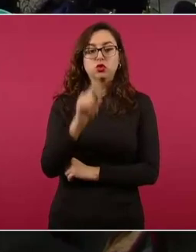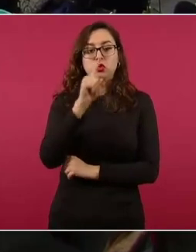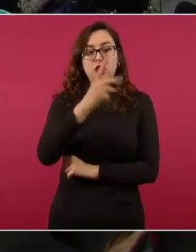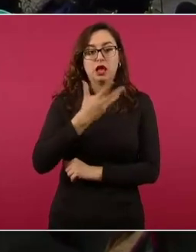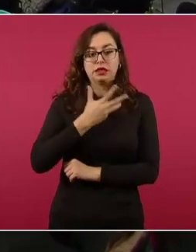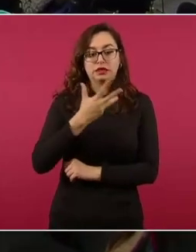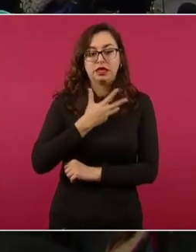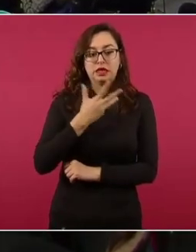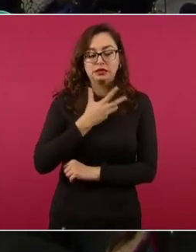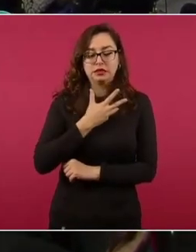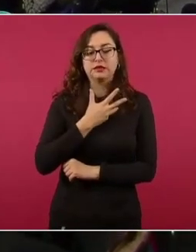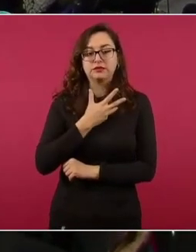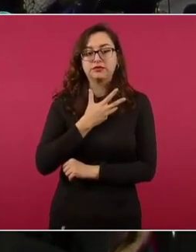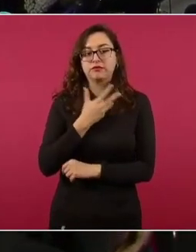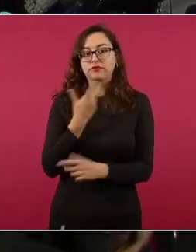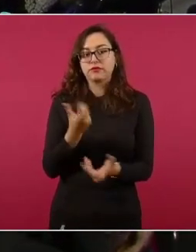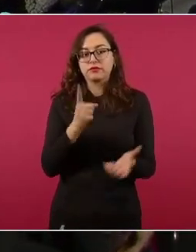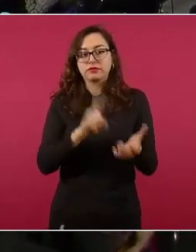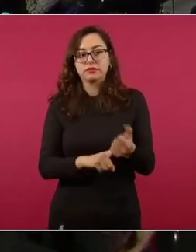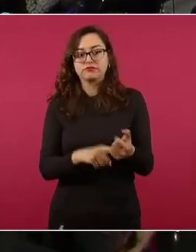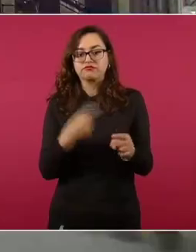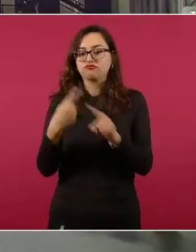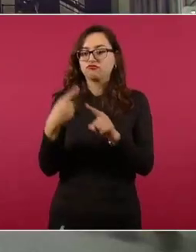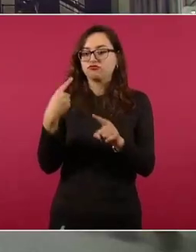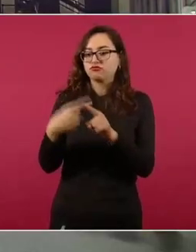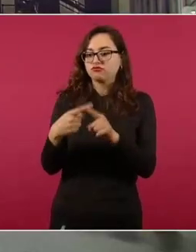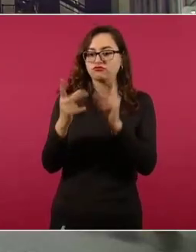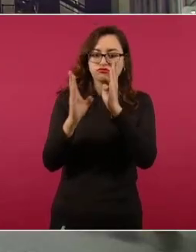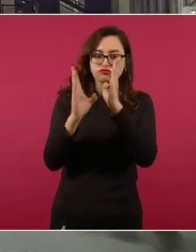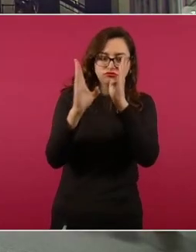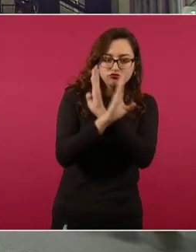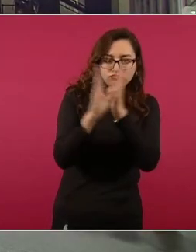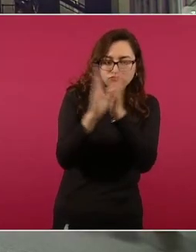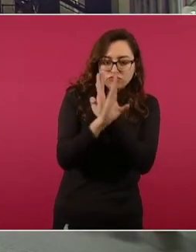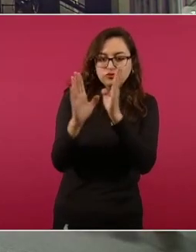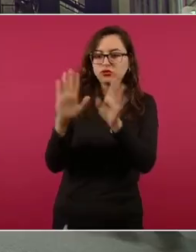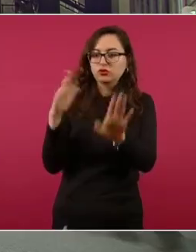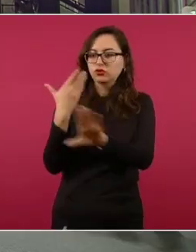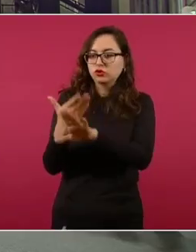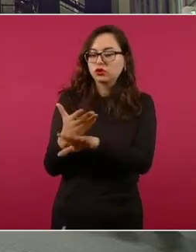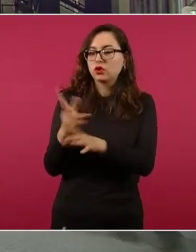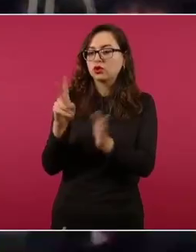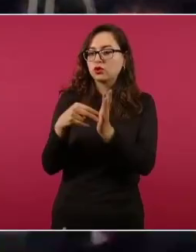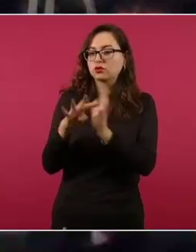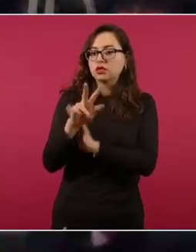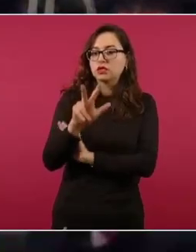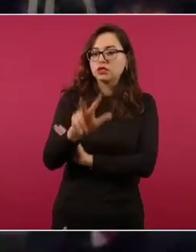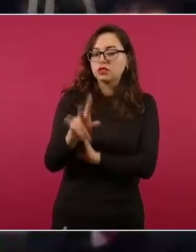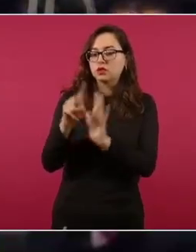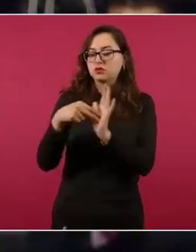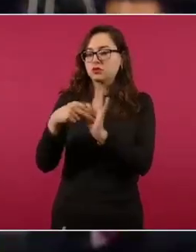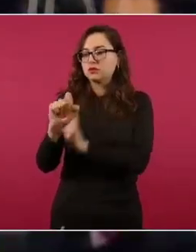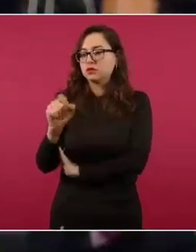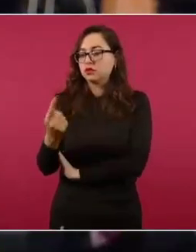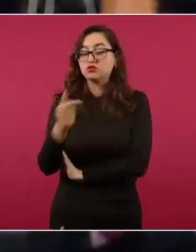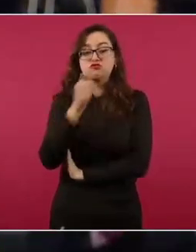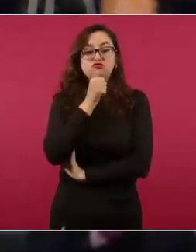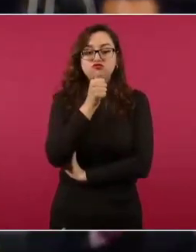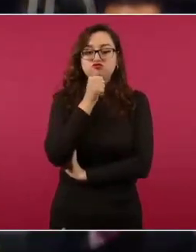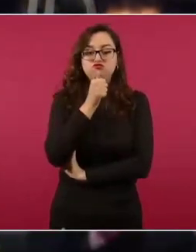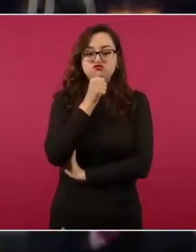no determina en realidad quién hizo el espionaje en 2019 y 2021, toda esta campaña